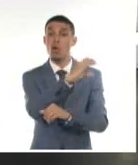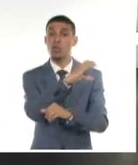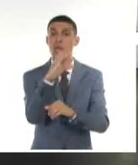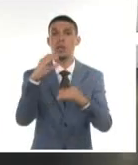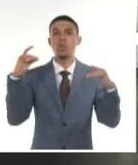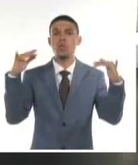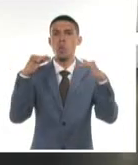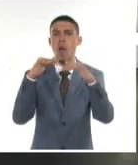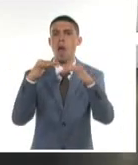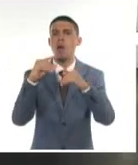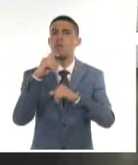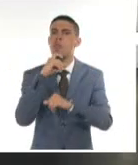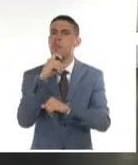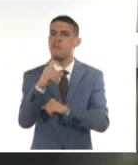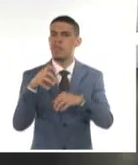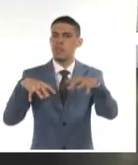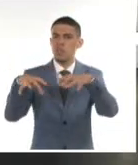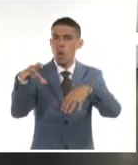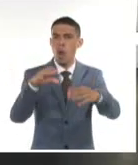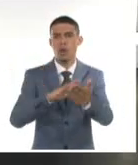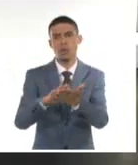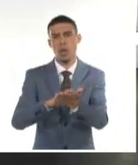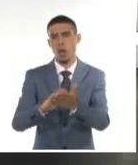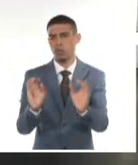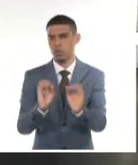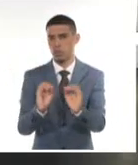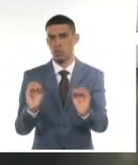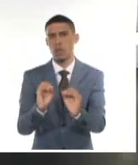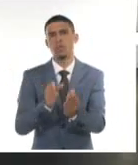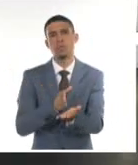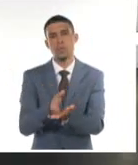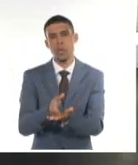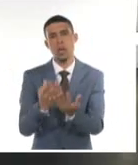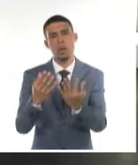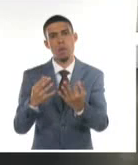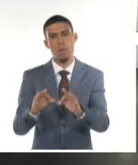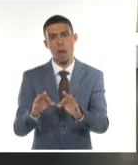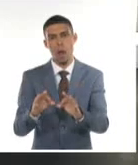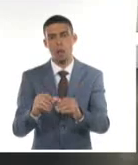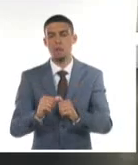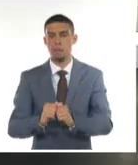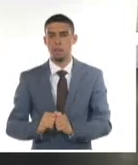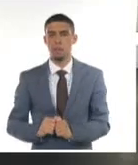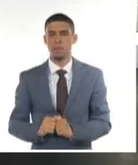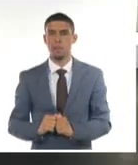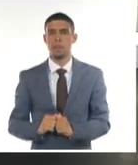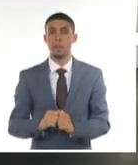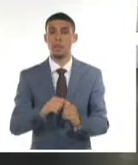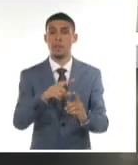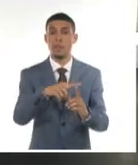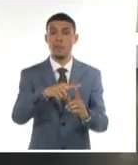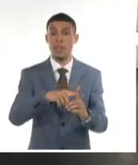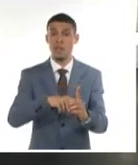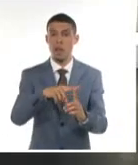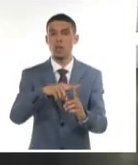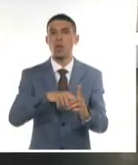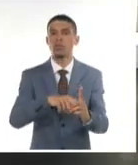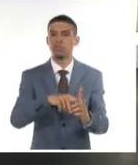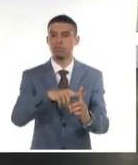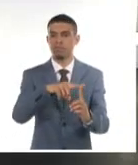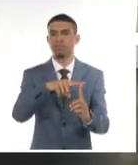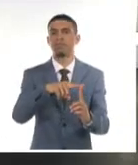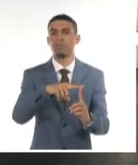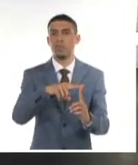mucho más baja la probabilidad de lluvias porque se mantienen estas condiciones de tiempo muy estable en todo el país las temperaturas ascendiendo no tanto las